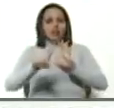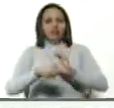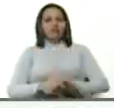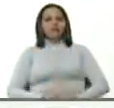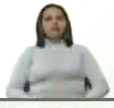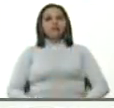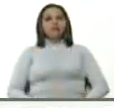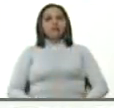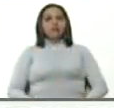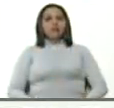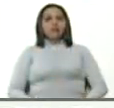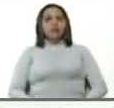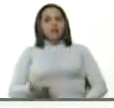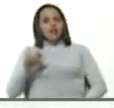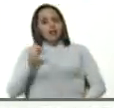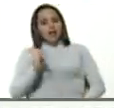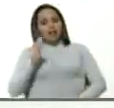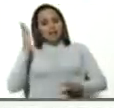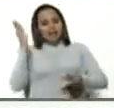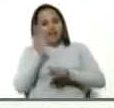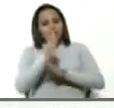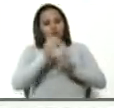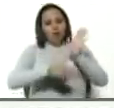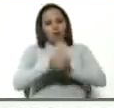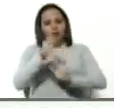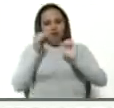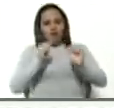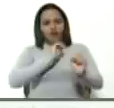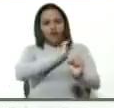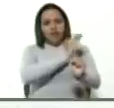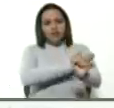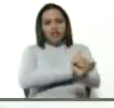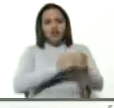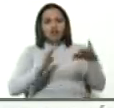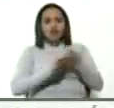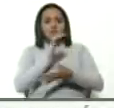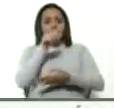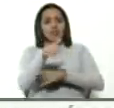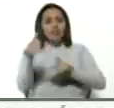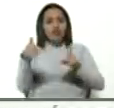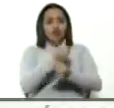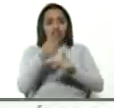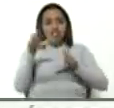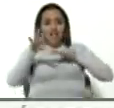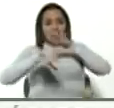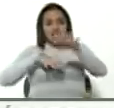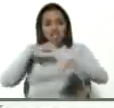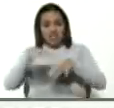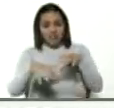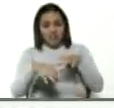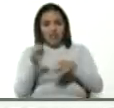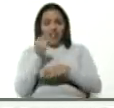que estipule penas más severas para este tipo de violencia que atenta,